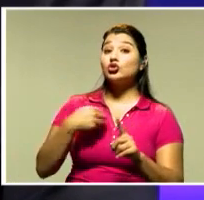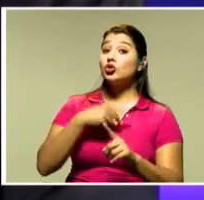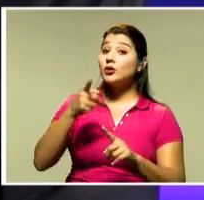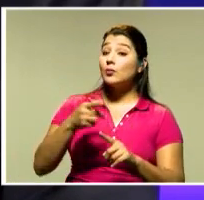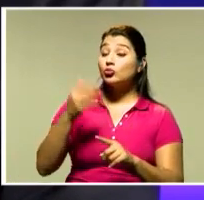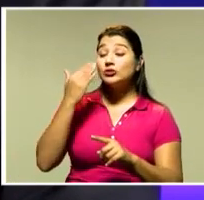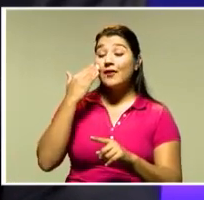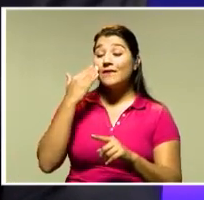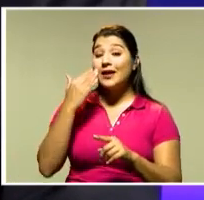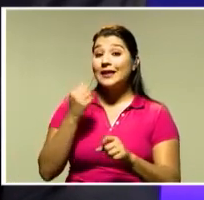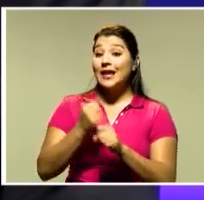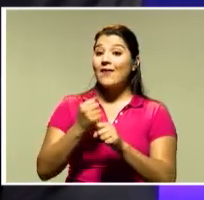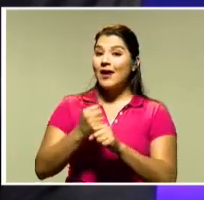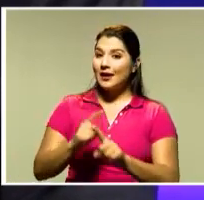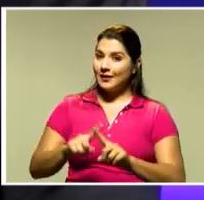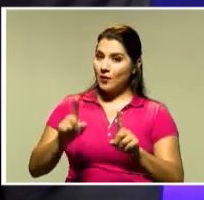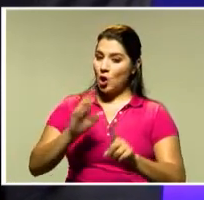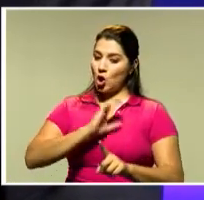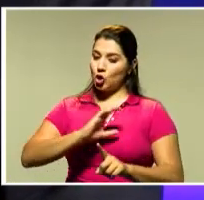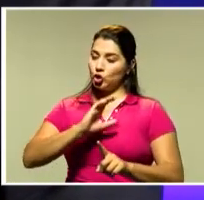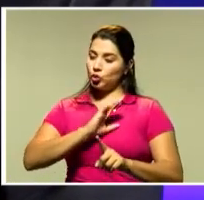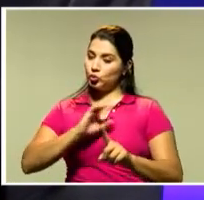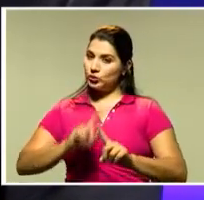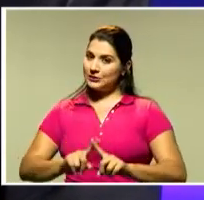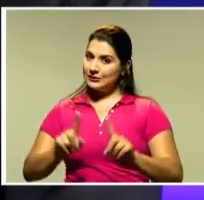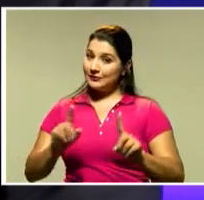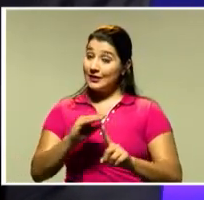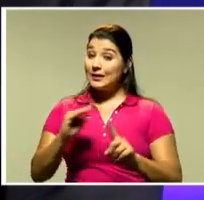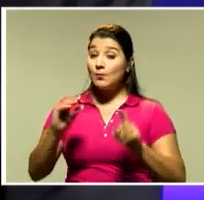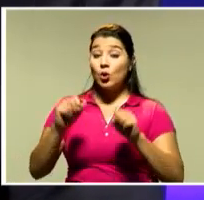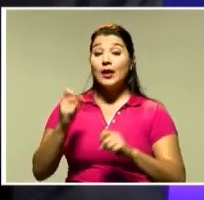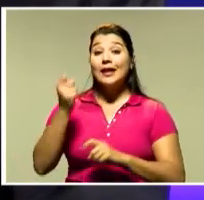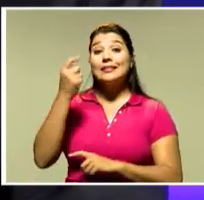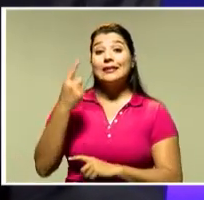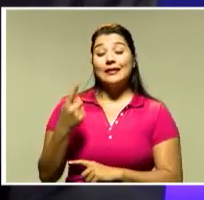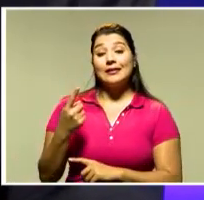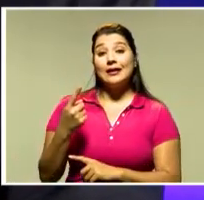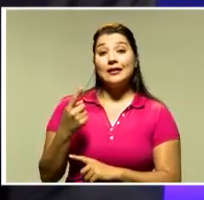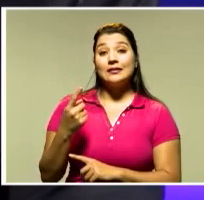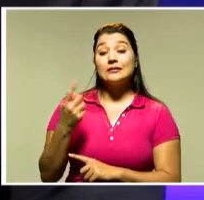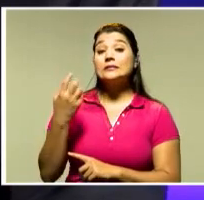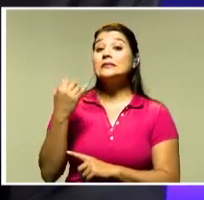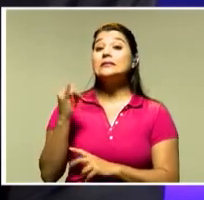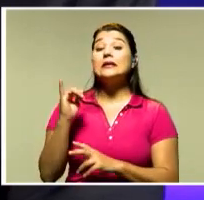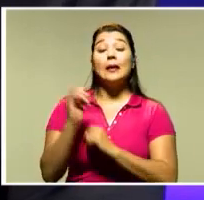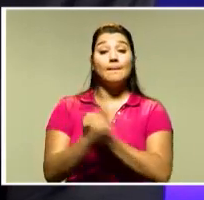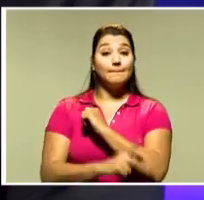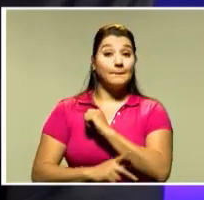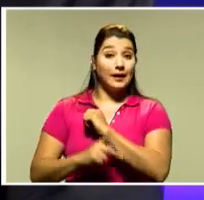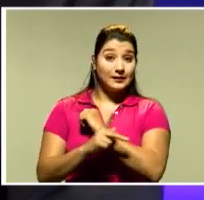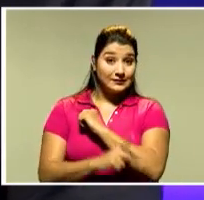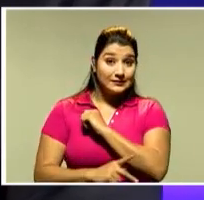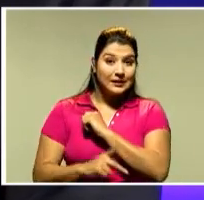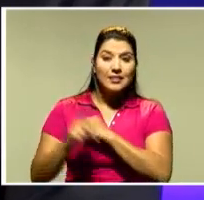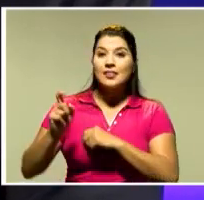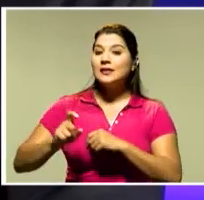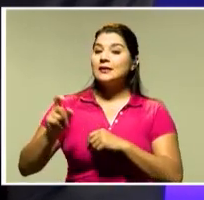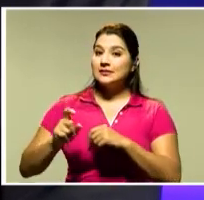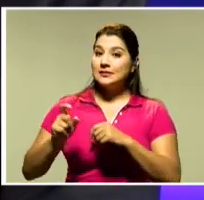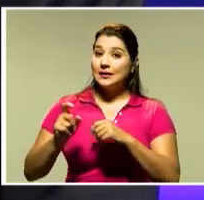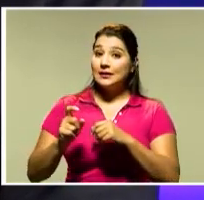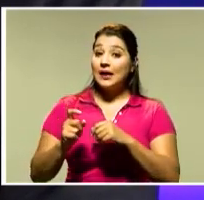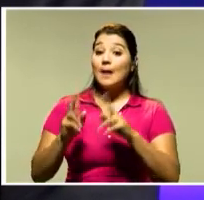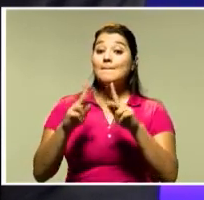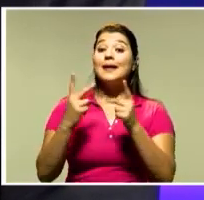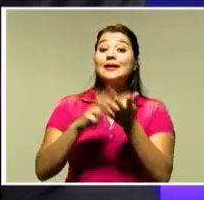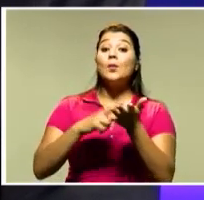cosas diferentes, comportarnos de una manera distinta y entender que si el país requiere liberación, es